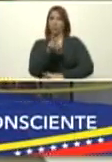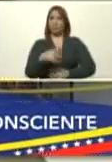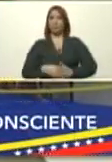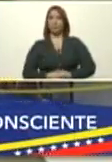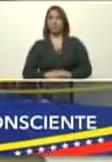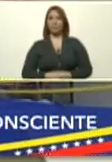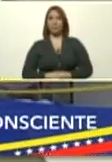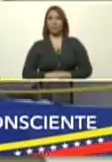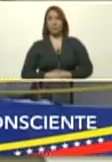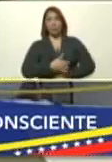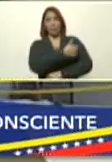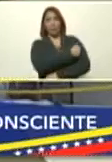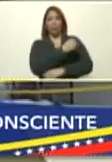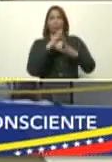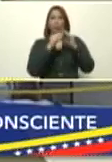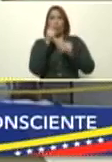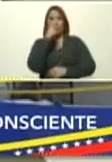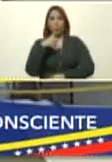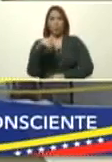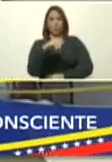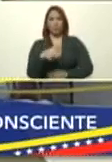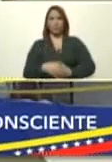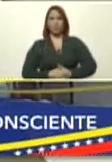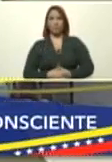ha vacunado a toda su población.